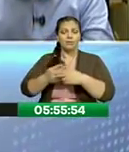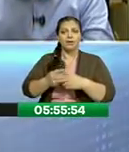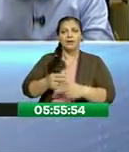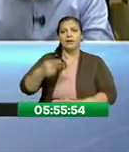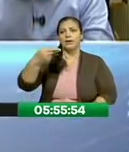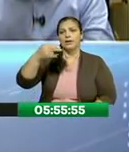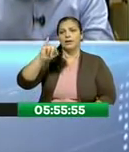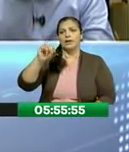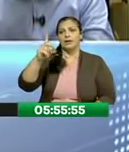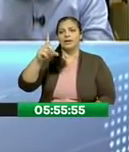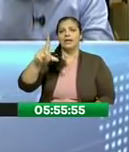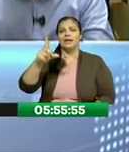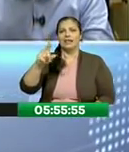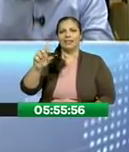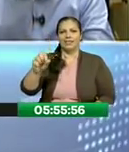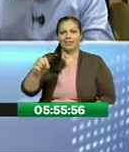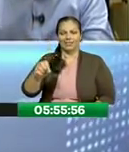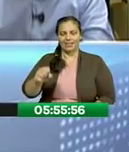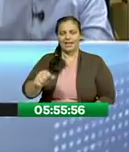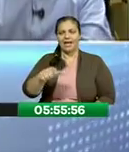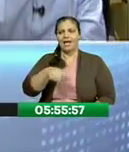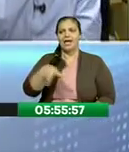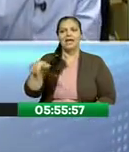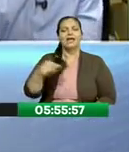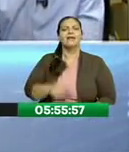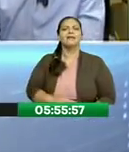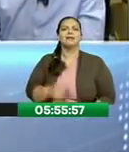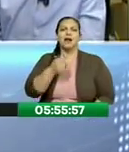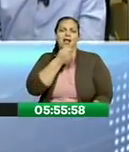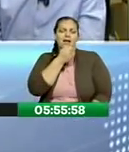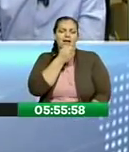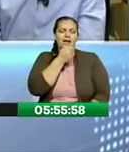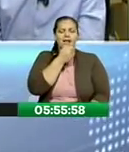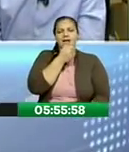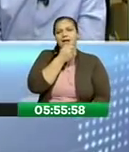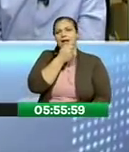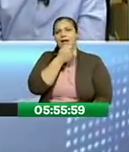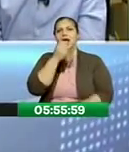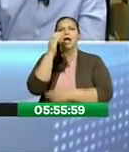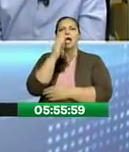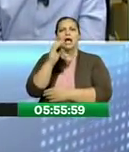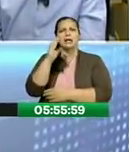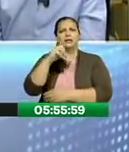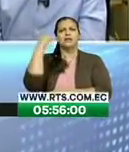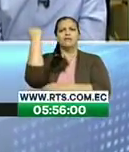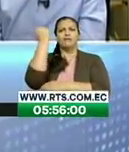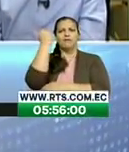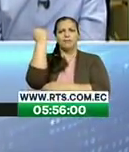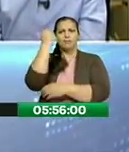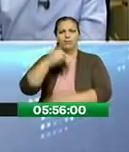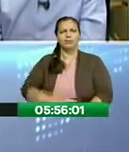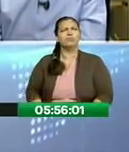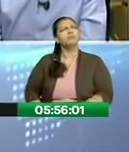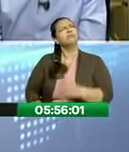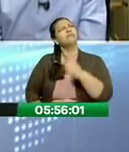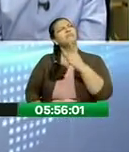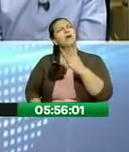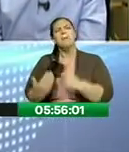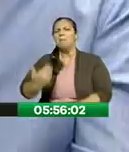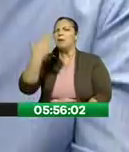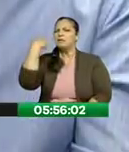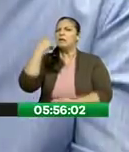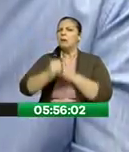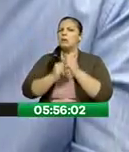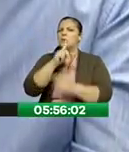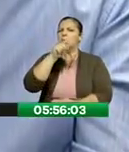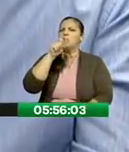Yo le ayudaba a sacar copias de sus libretos Estamos hablando de los años 79,